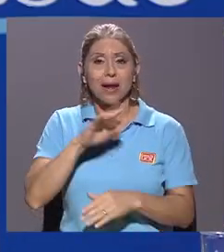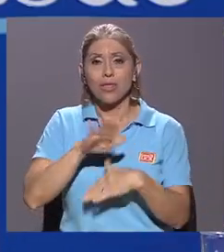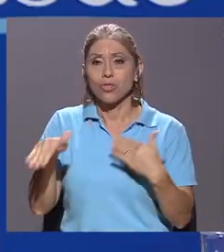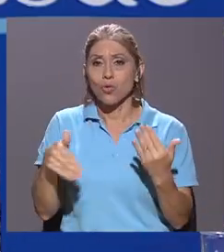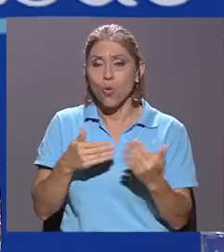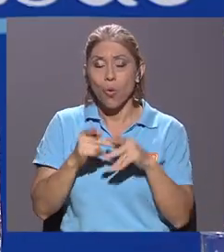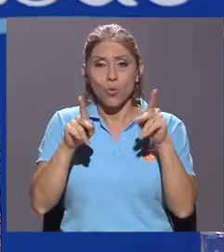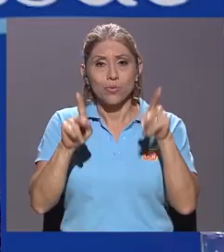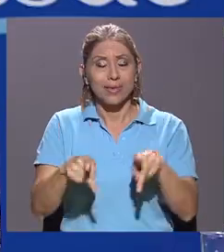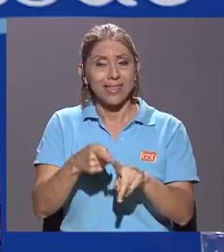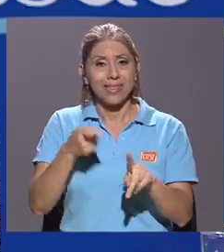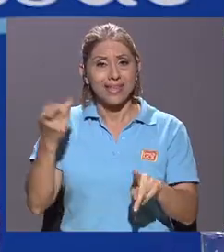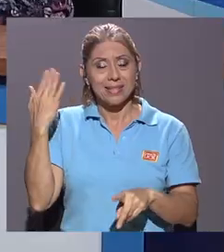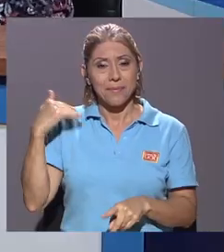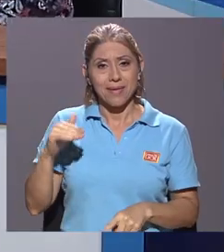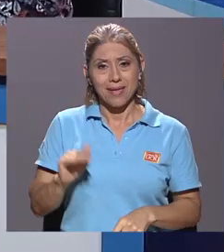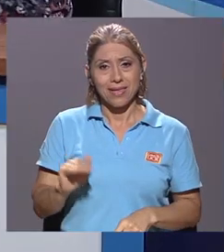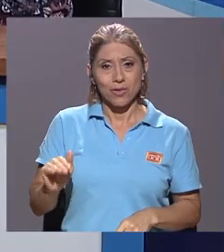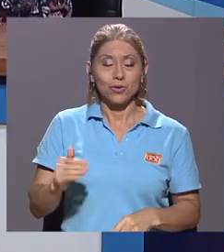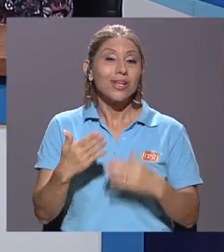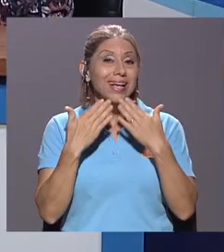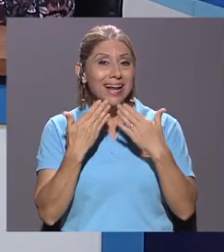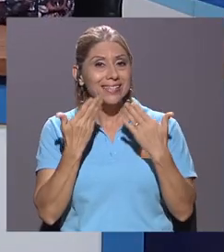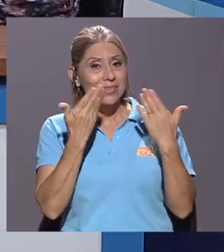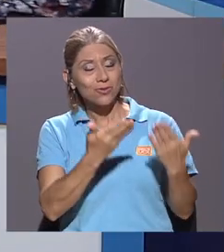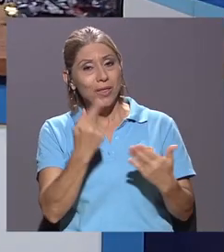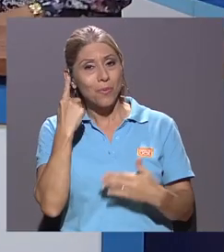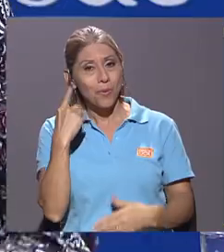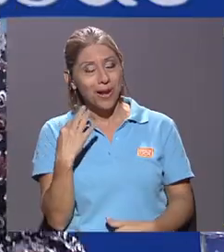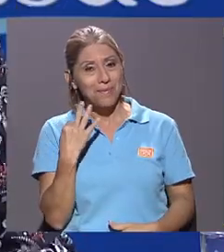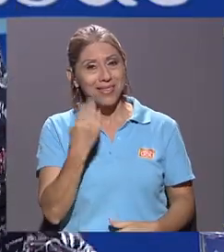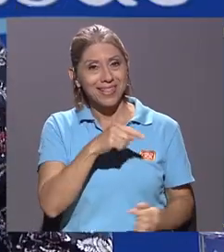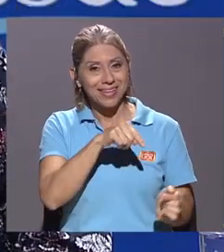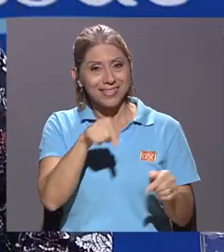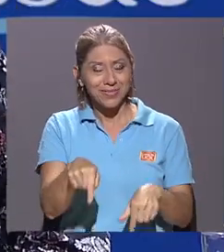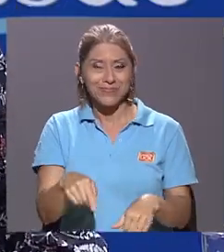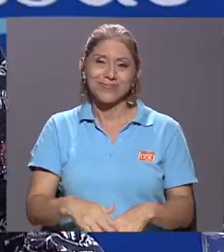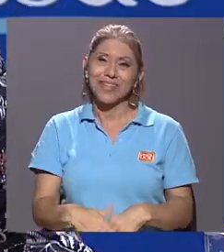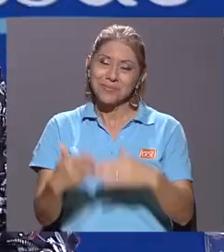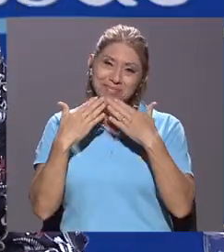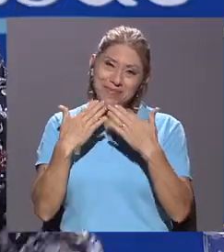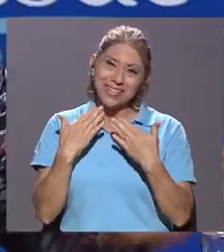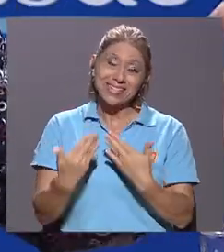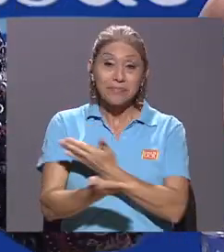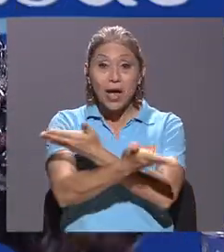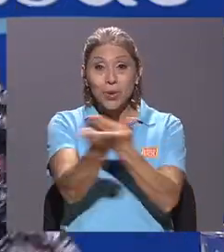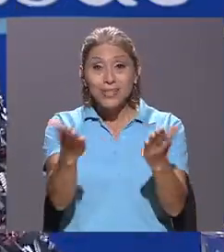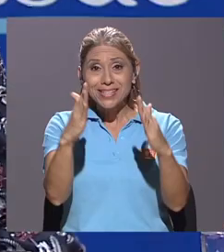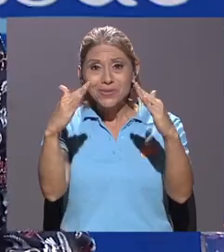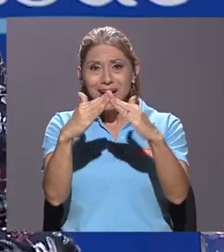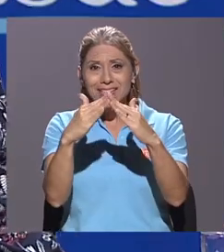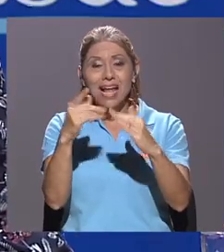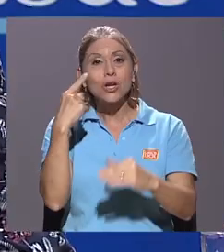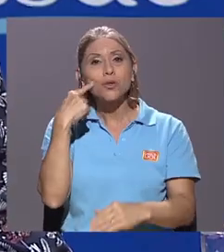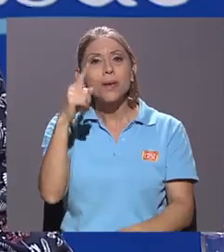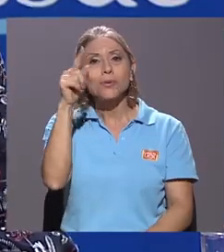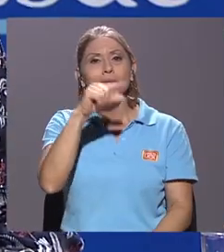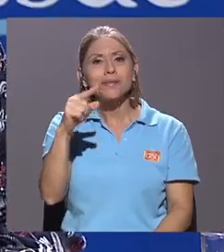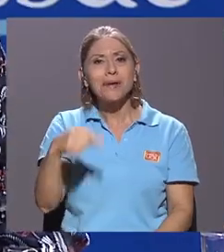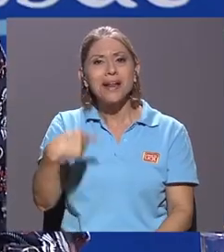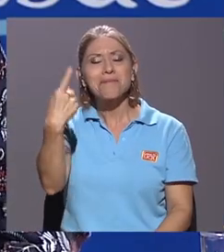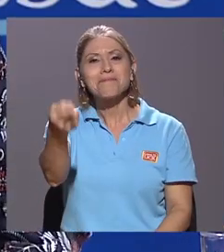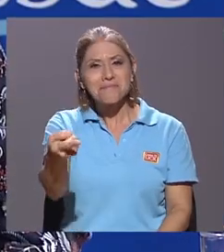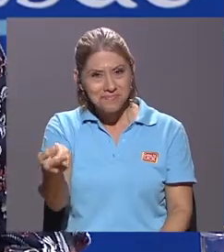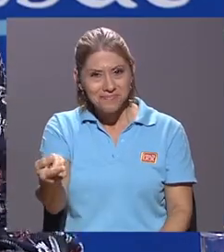desde pequeños y no solo muchas gracias muy bien ustedes en su casa nos vemos a la vuelta de una semana